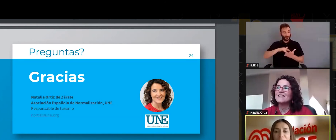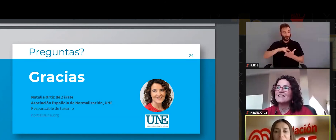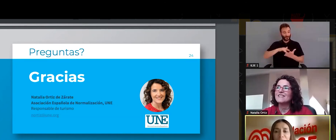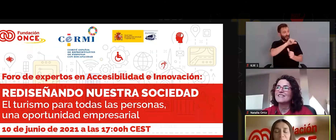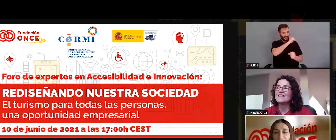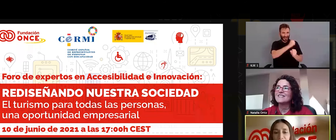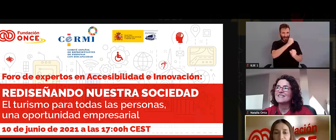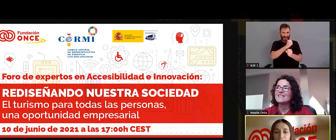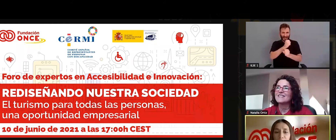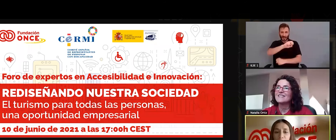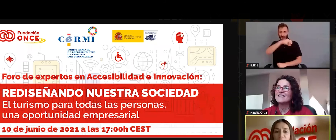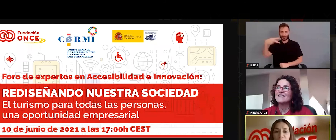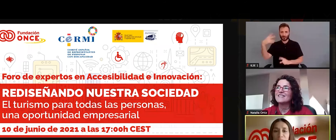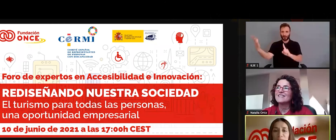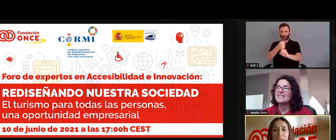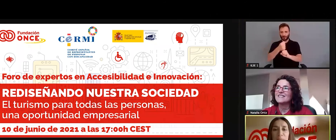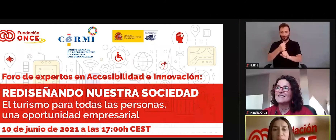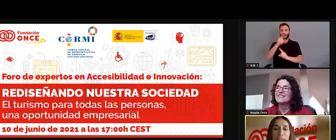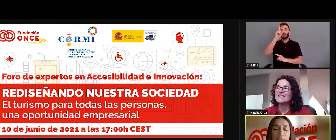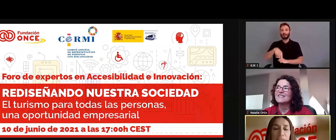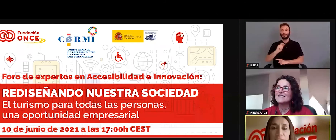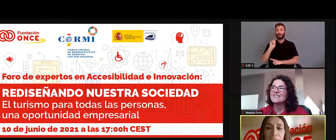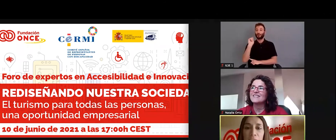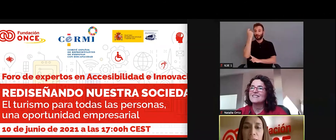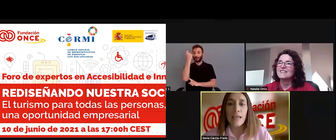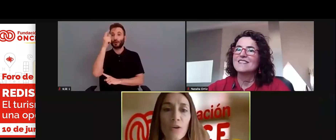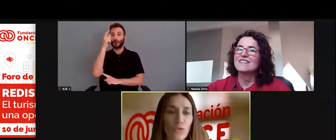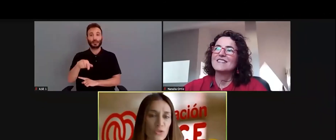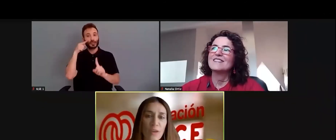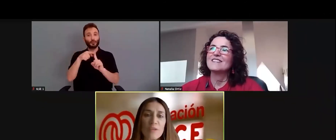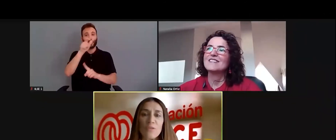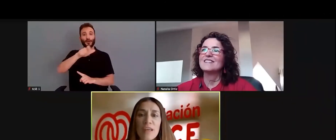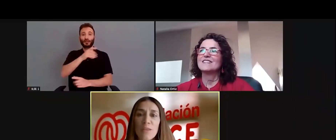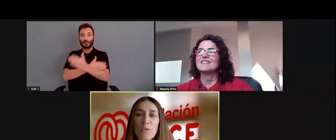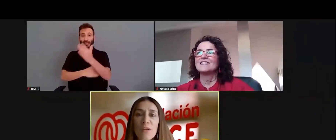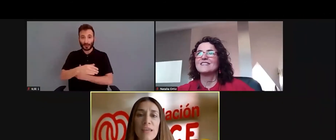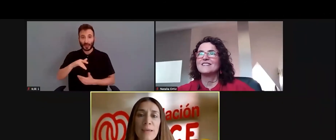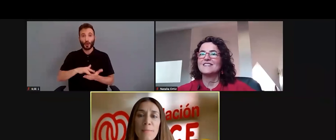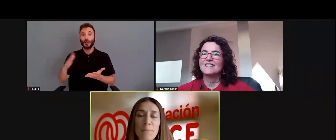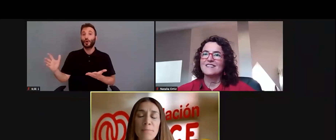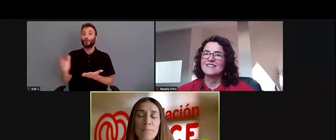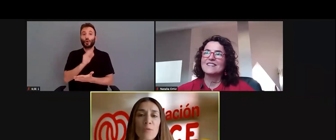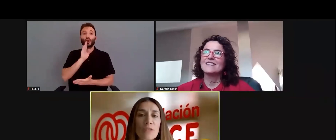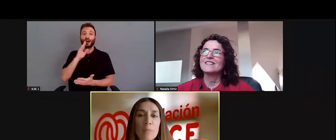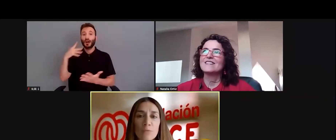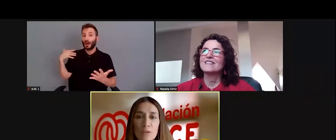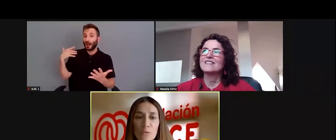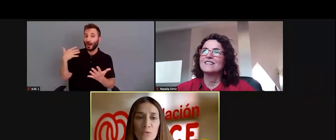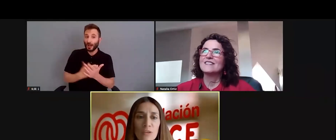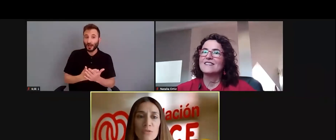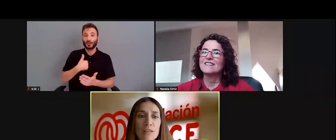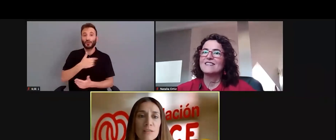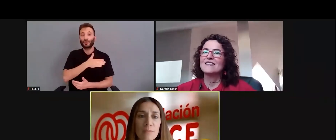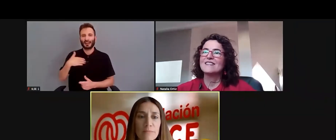la recompensa, encima sin beneficio de las personas con discapacidad. Con todo esto que habéis contado, me gustaría preguntaros un montón